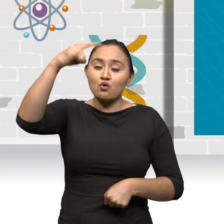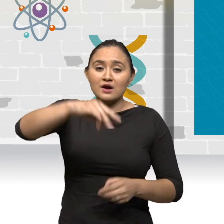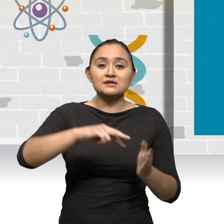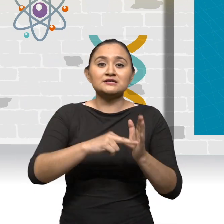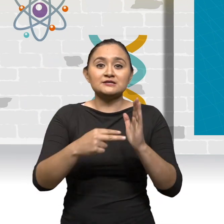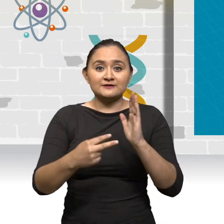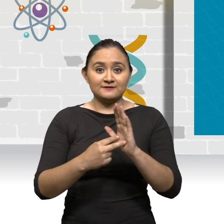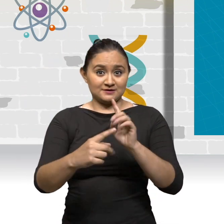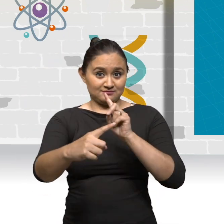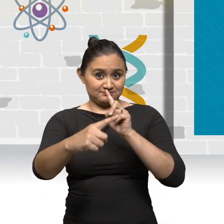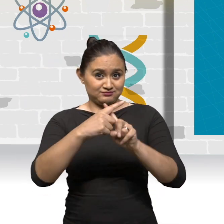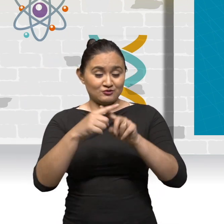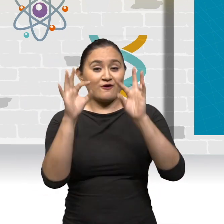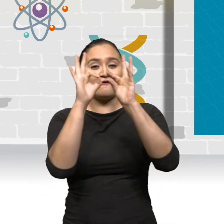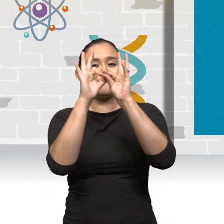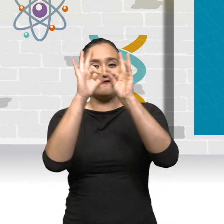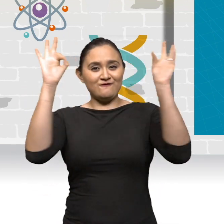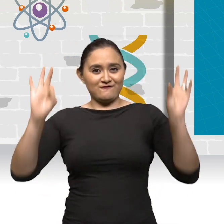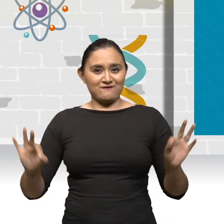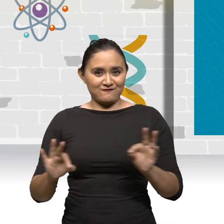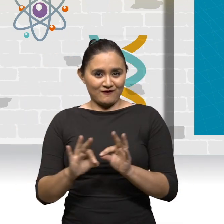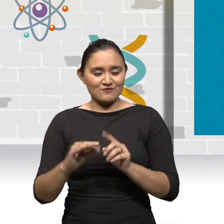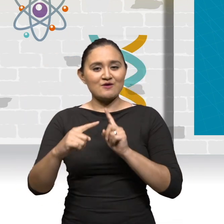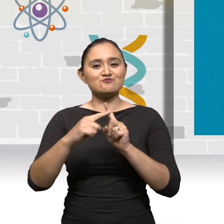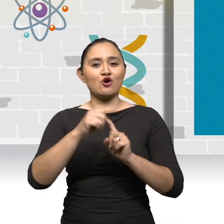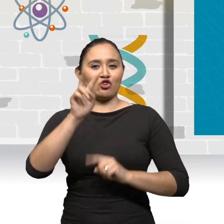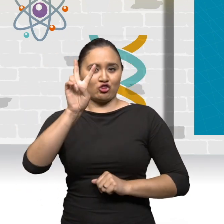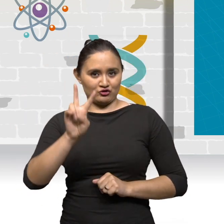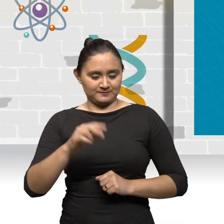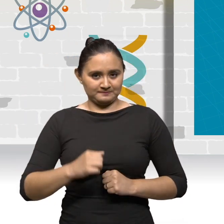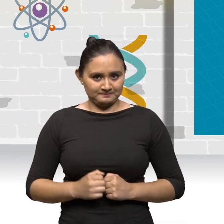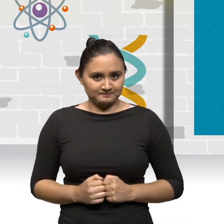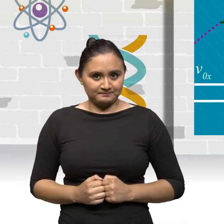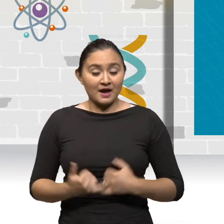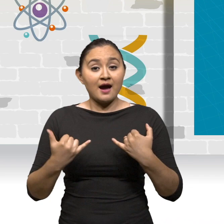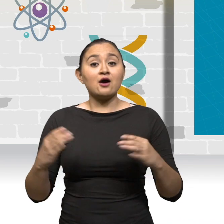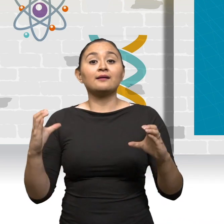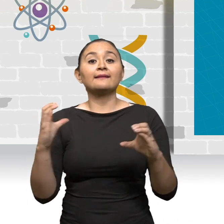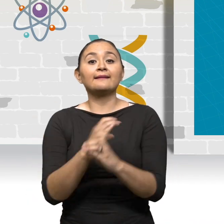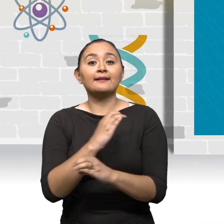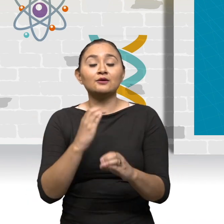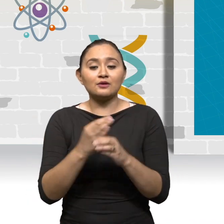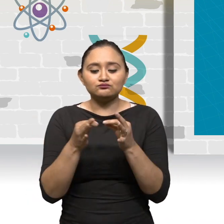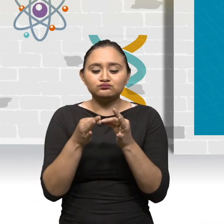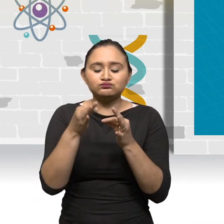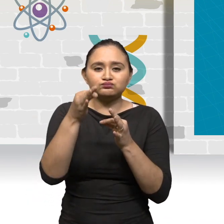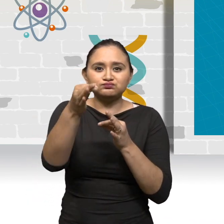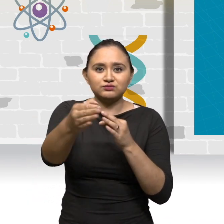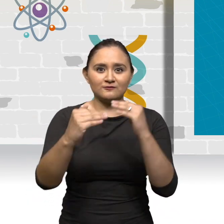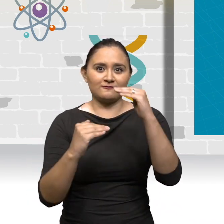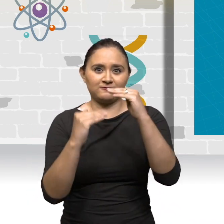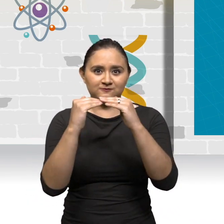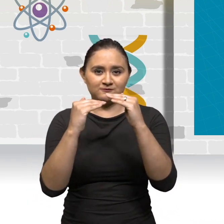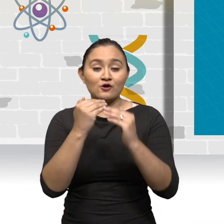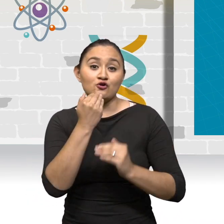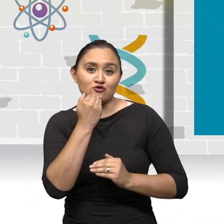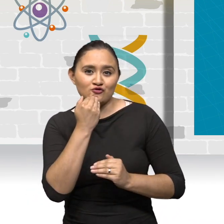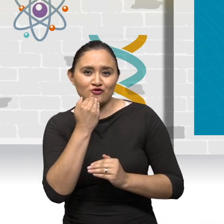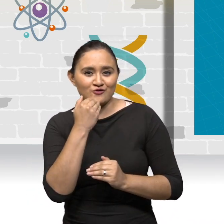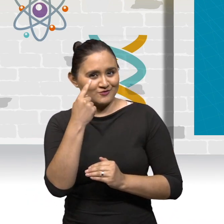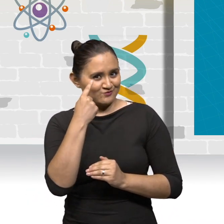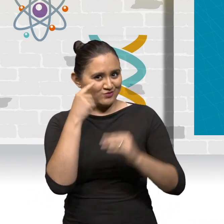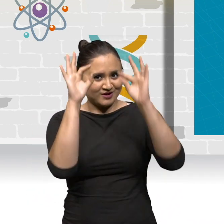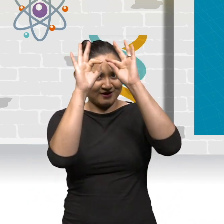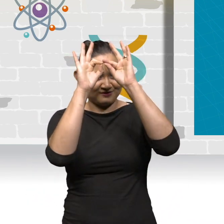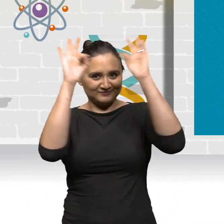se obtiene multiplicando el tiempo máximo por 2. Ahora, para calcular el alcance máximo en función del ángulo